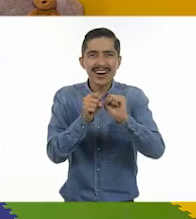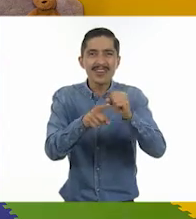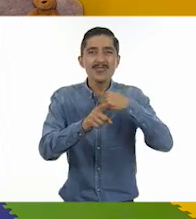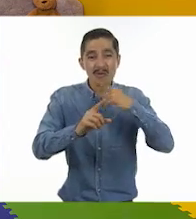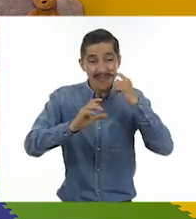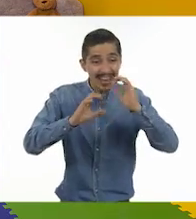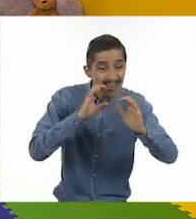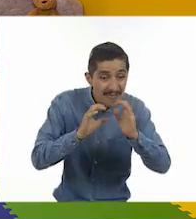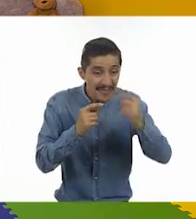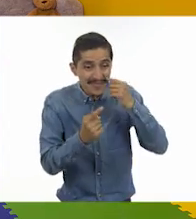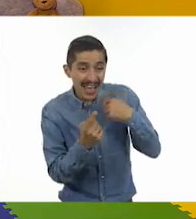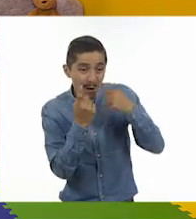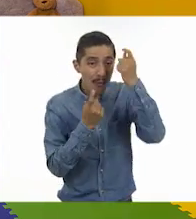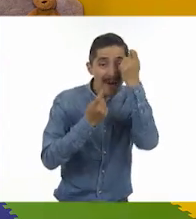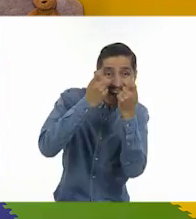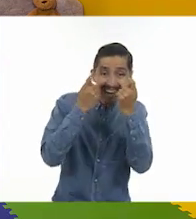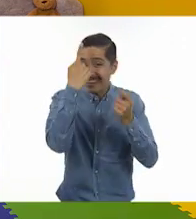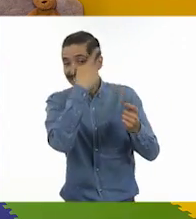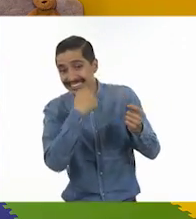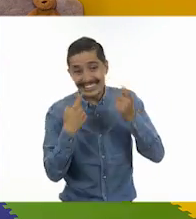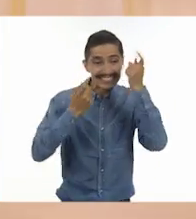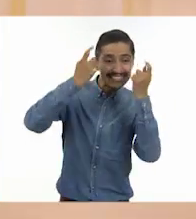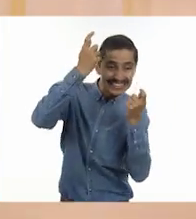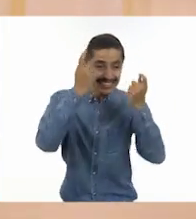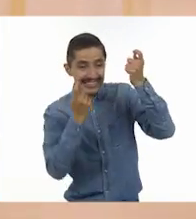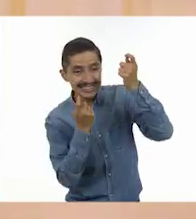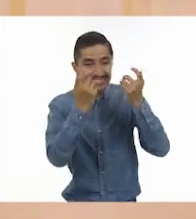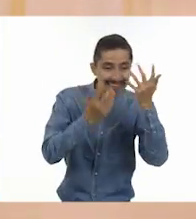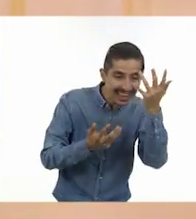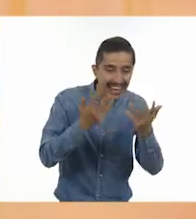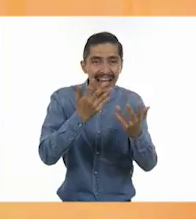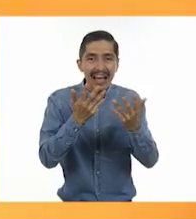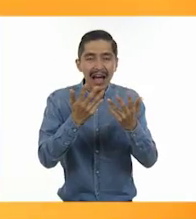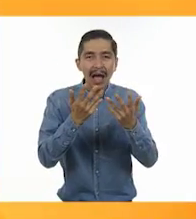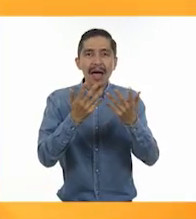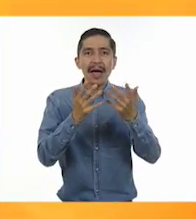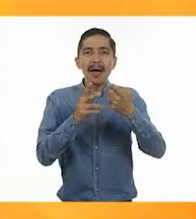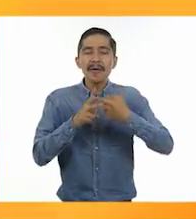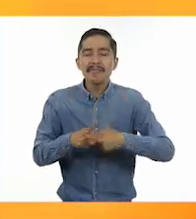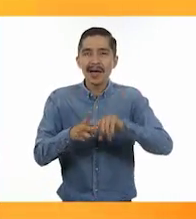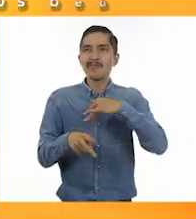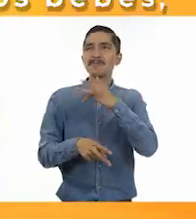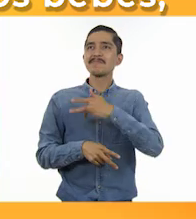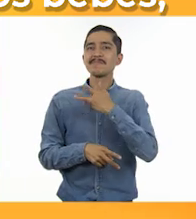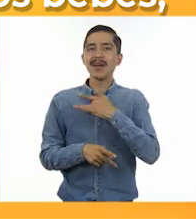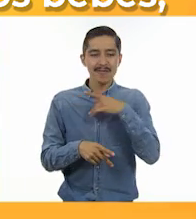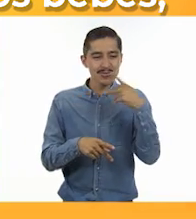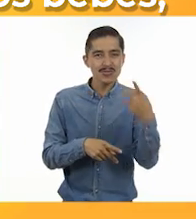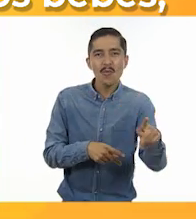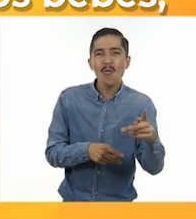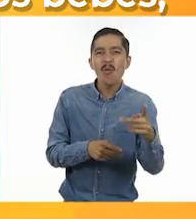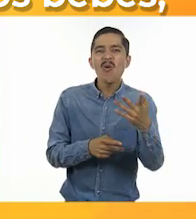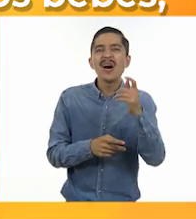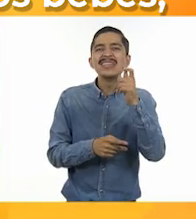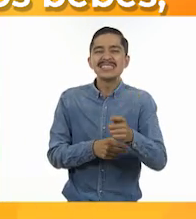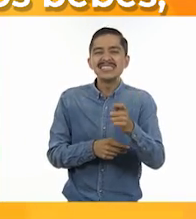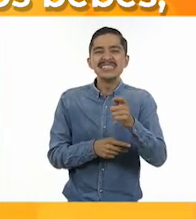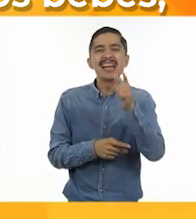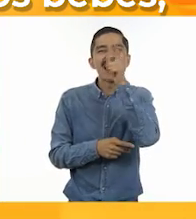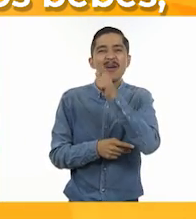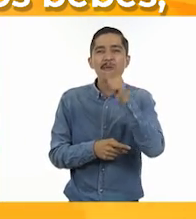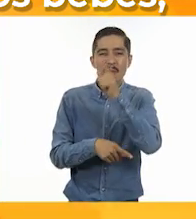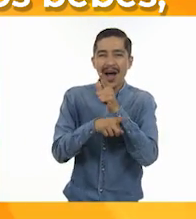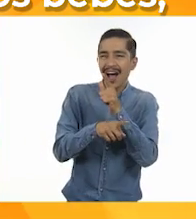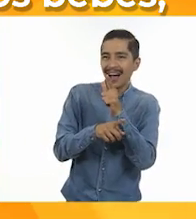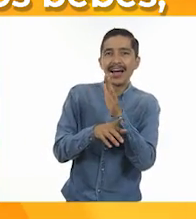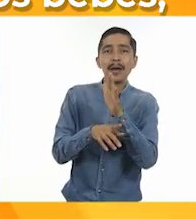haciéndole caras, gestos y ya siento que estoy empezando a dominar su lenguaje. Cuidadores primarios son las personas que están